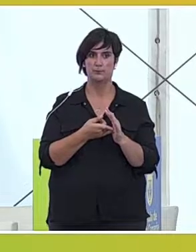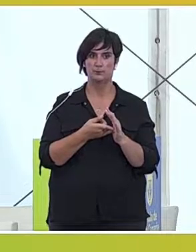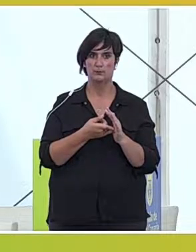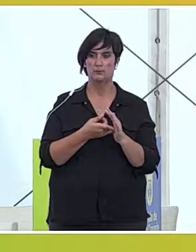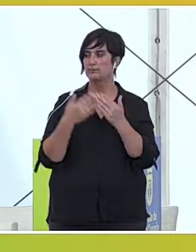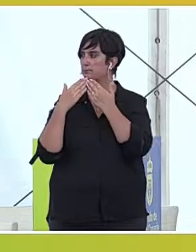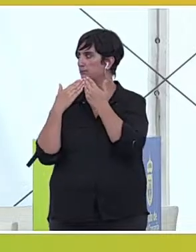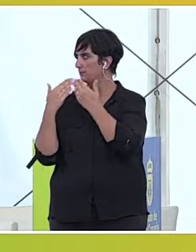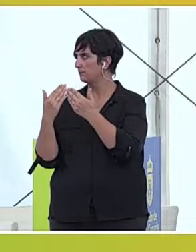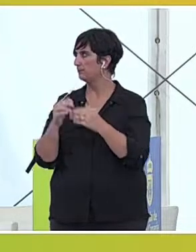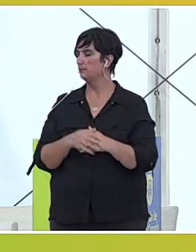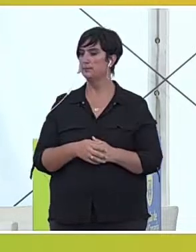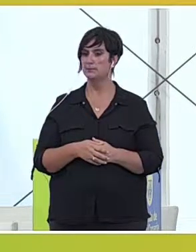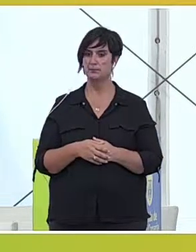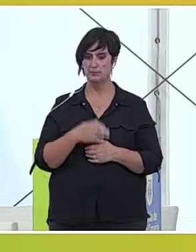Gracias.